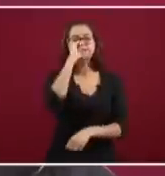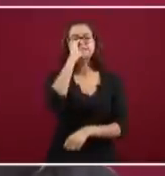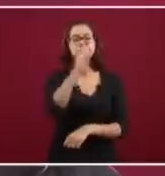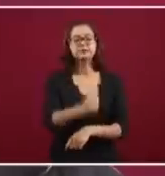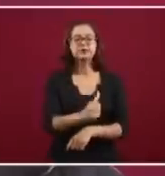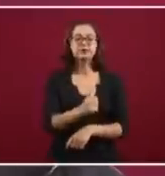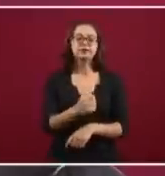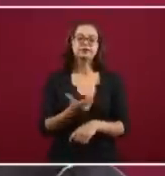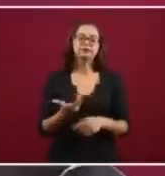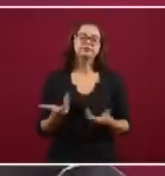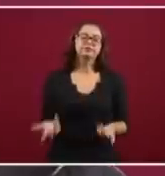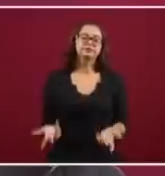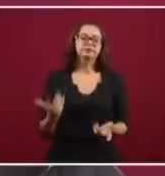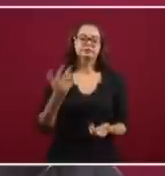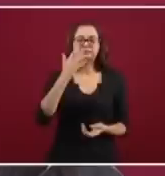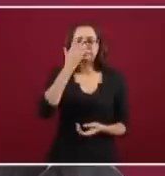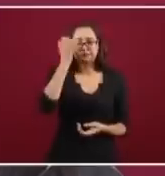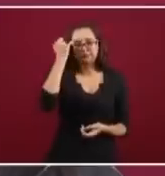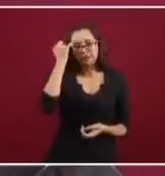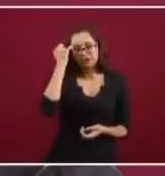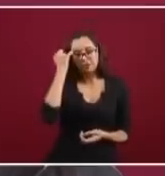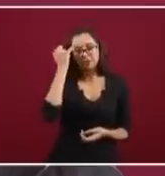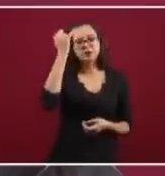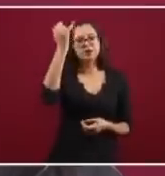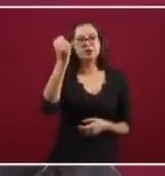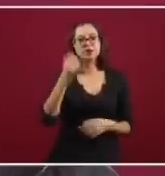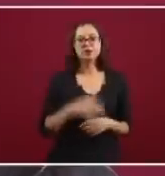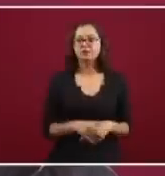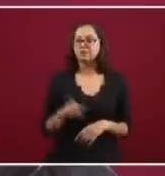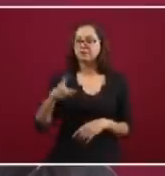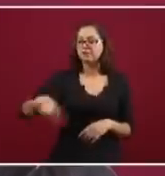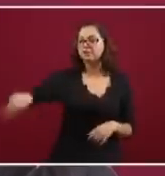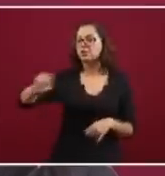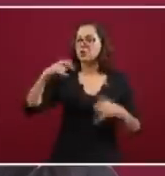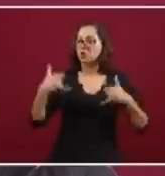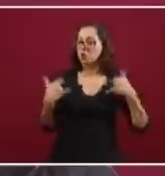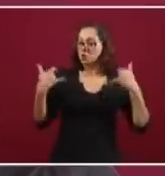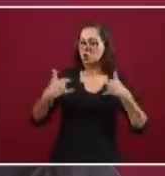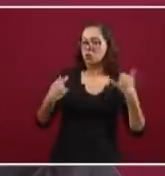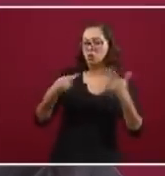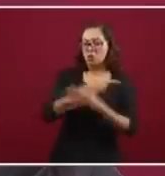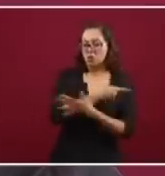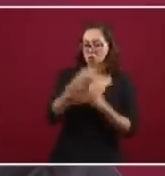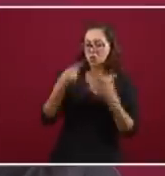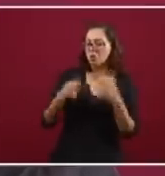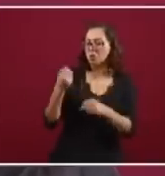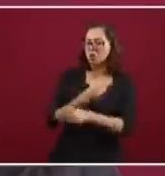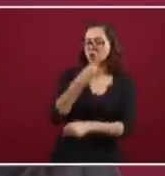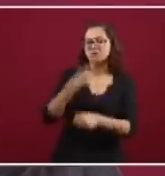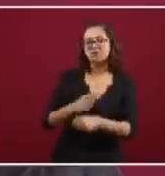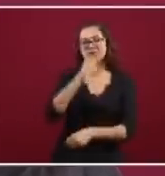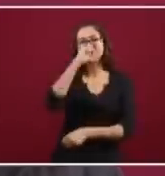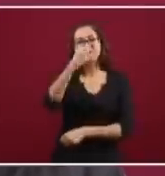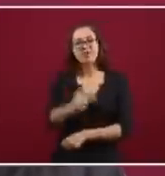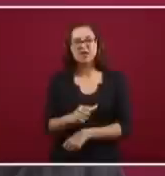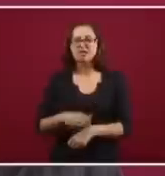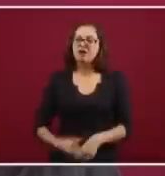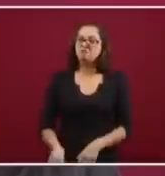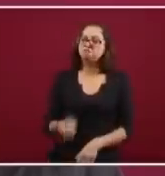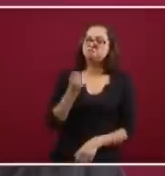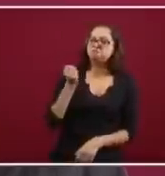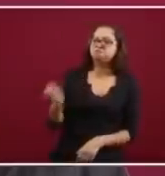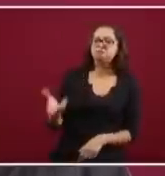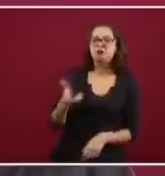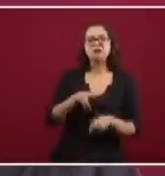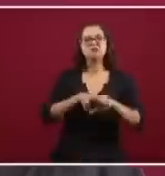Imagínense dejar a los jóvenes sin opciones, llamarles ninis, que ni